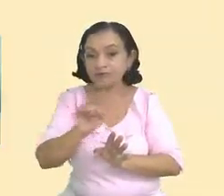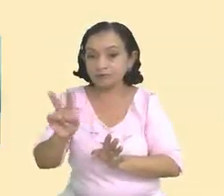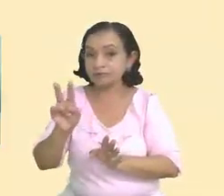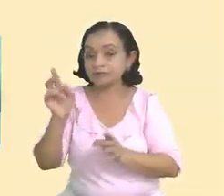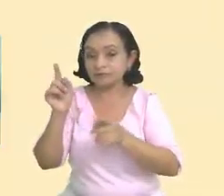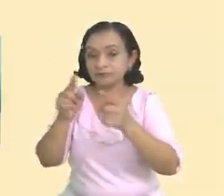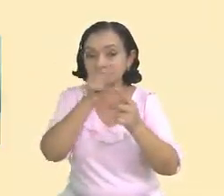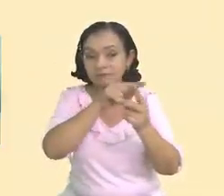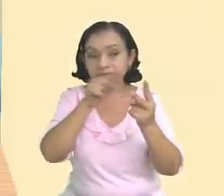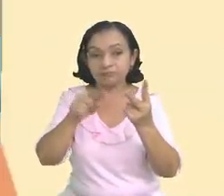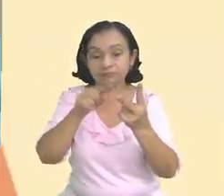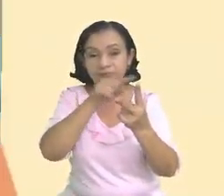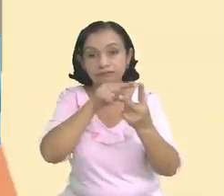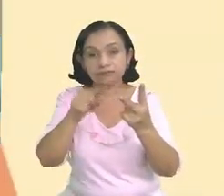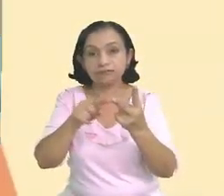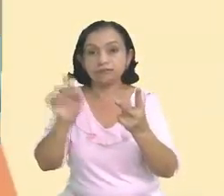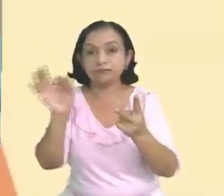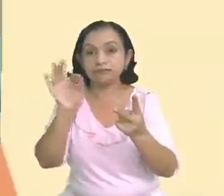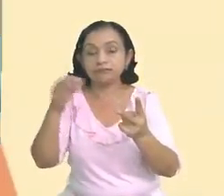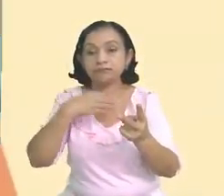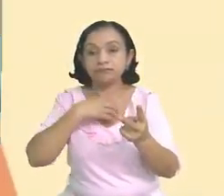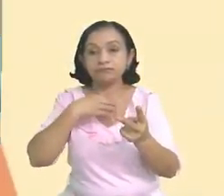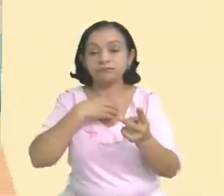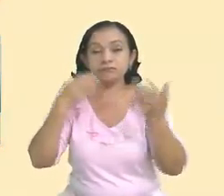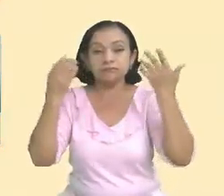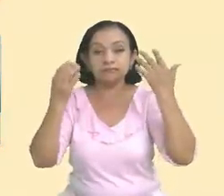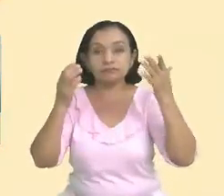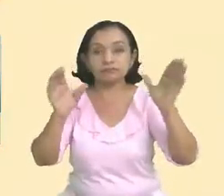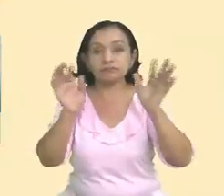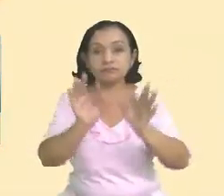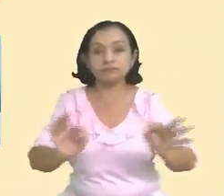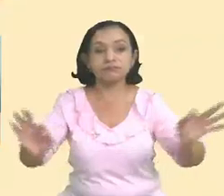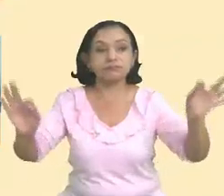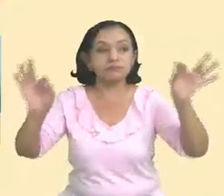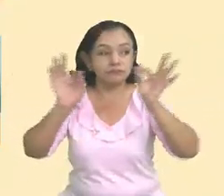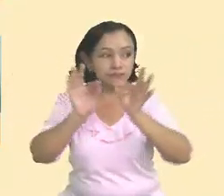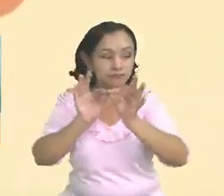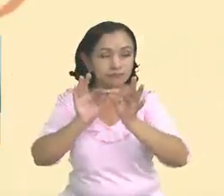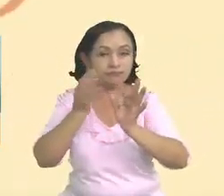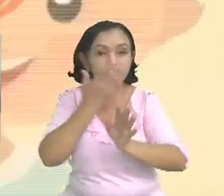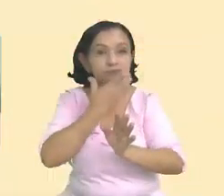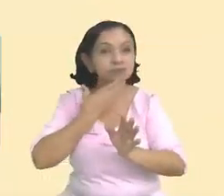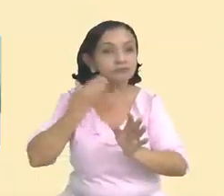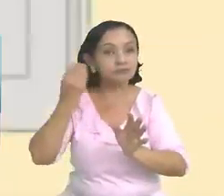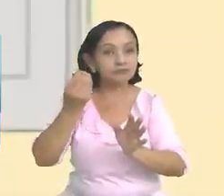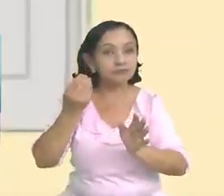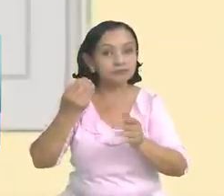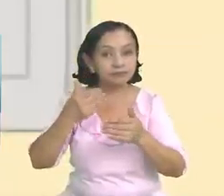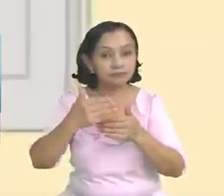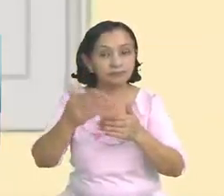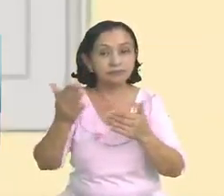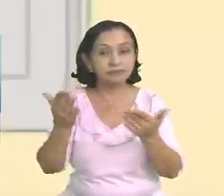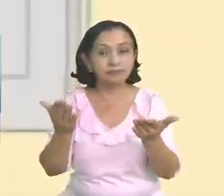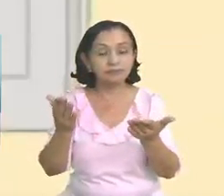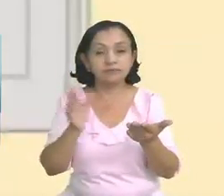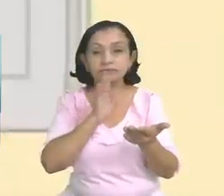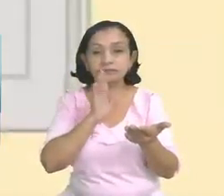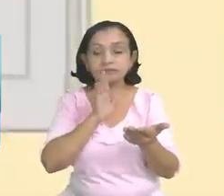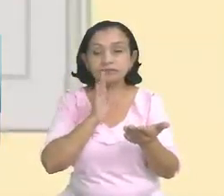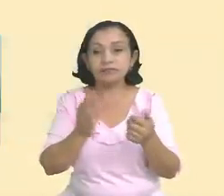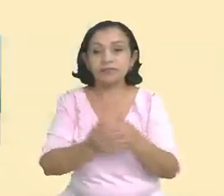esas dos vías eso. El comportamiento. Y una de las cosas también importantes en los adolescentes en este periodo que se está dando con